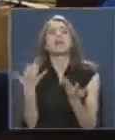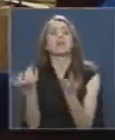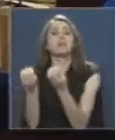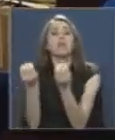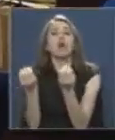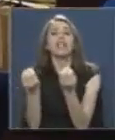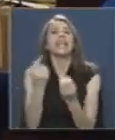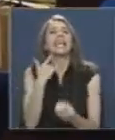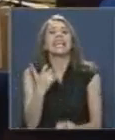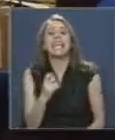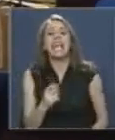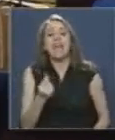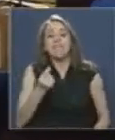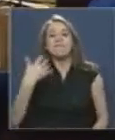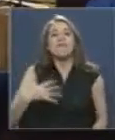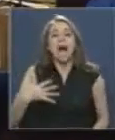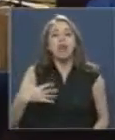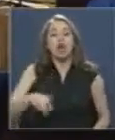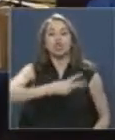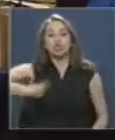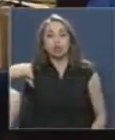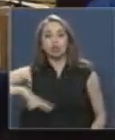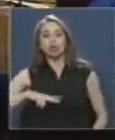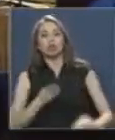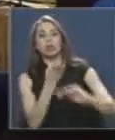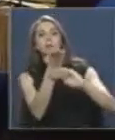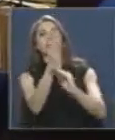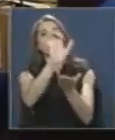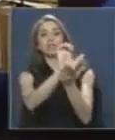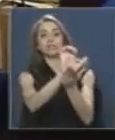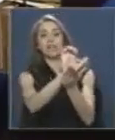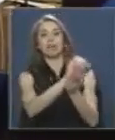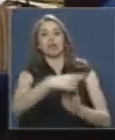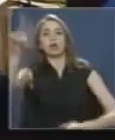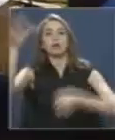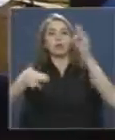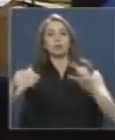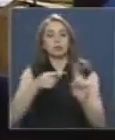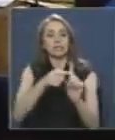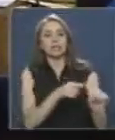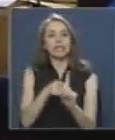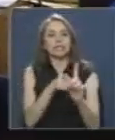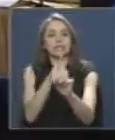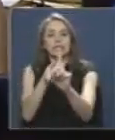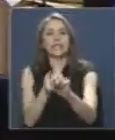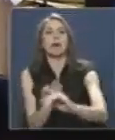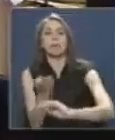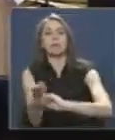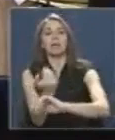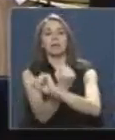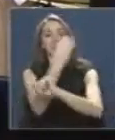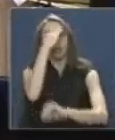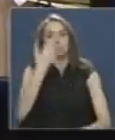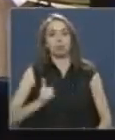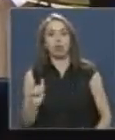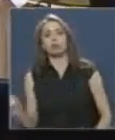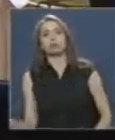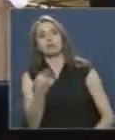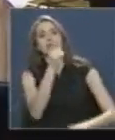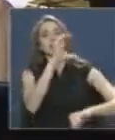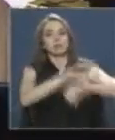qué valor podemos pedirle al Estado que persiga? ¿Podemos pedirle a la policía que meta